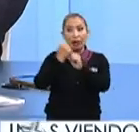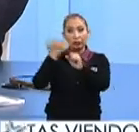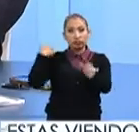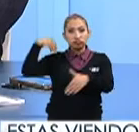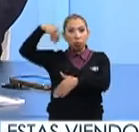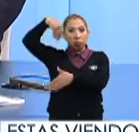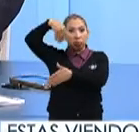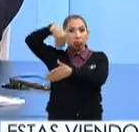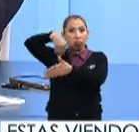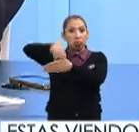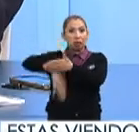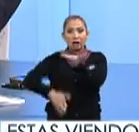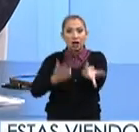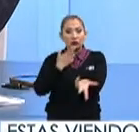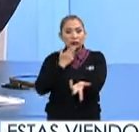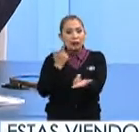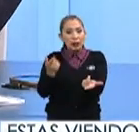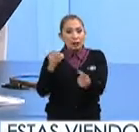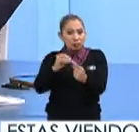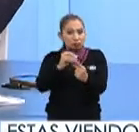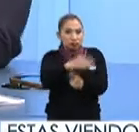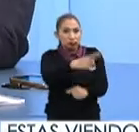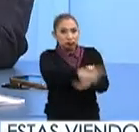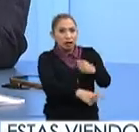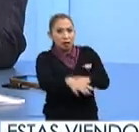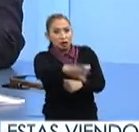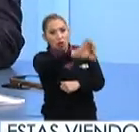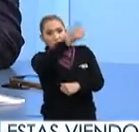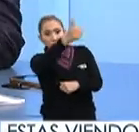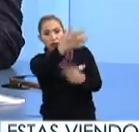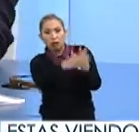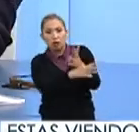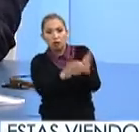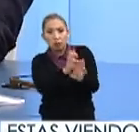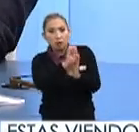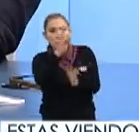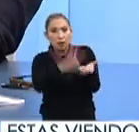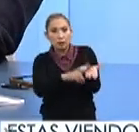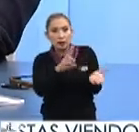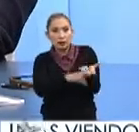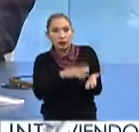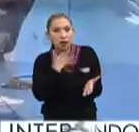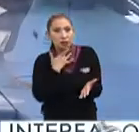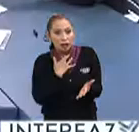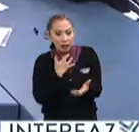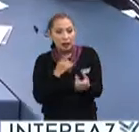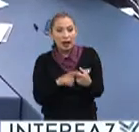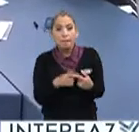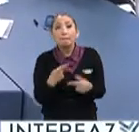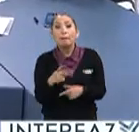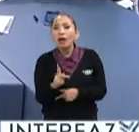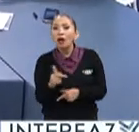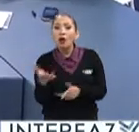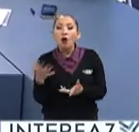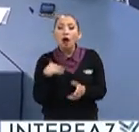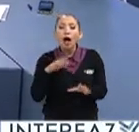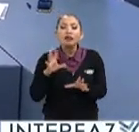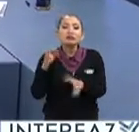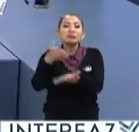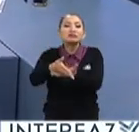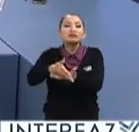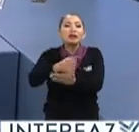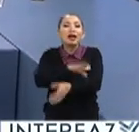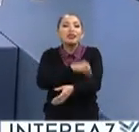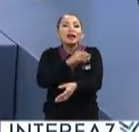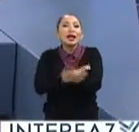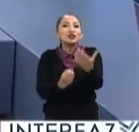que ayuda a niveles mínimos. Esto impacta, por supuesto, en otras alternativas como los precios de las gasolinas, pero entran las